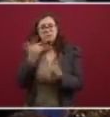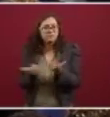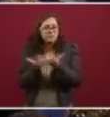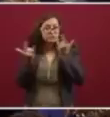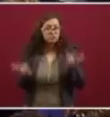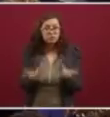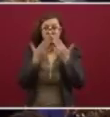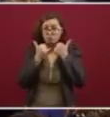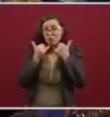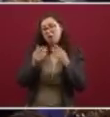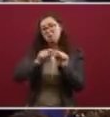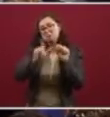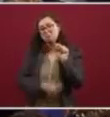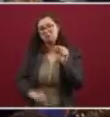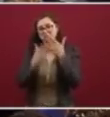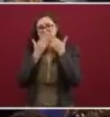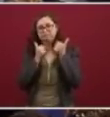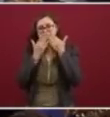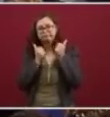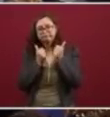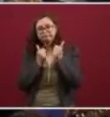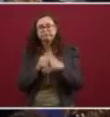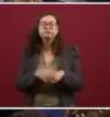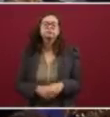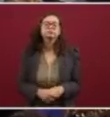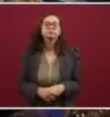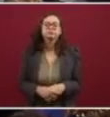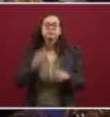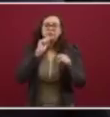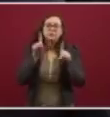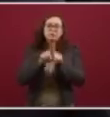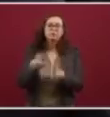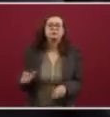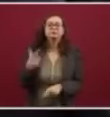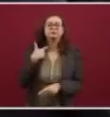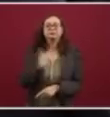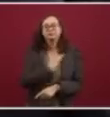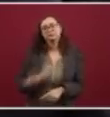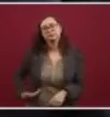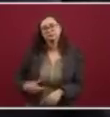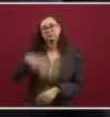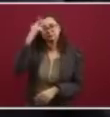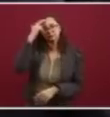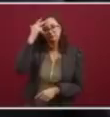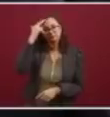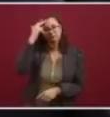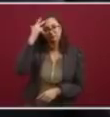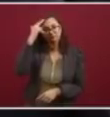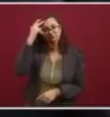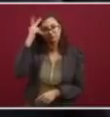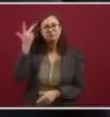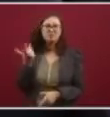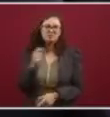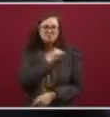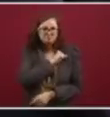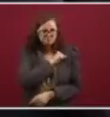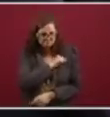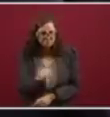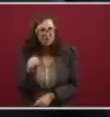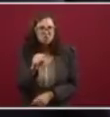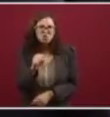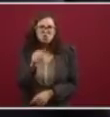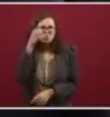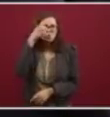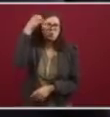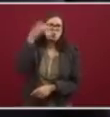México no existiría. Y también con respecto al expresidente Porfirio Díaz, que hay que decirlo, fue un tirano con los